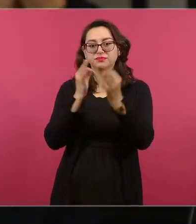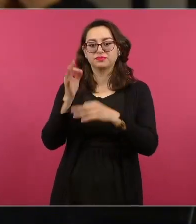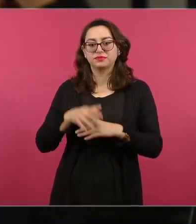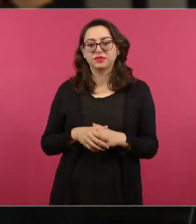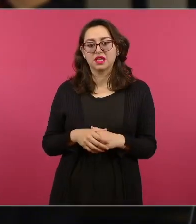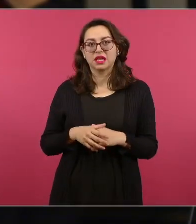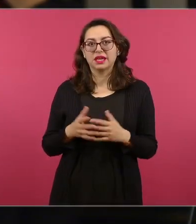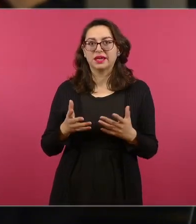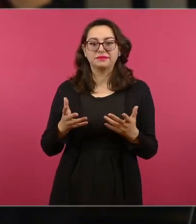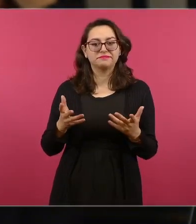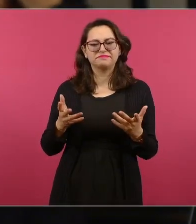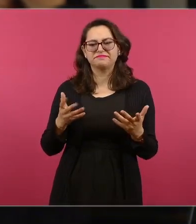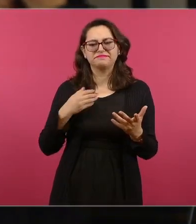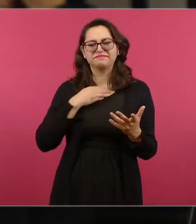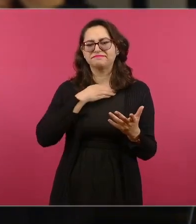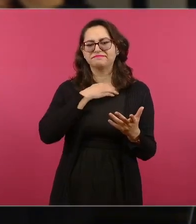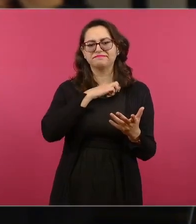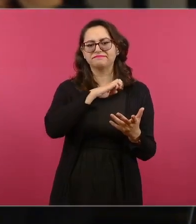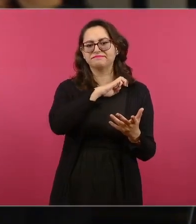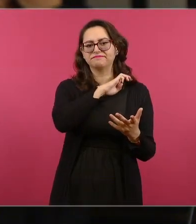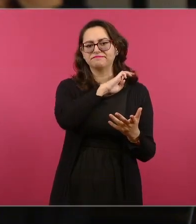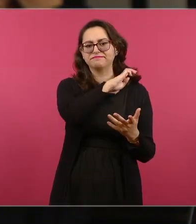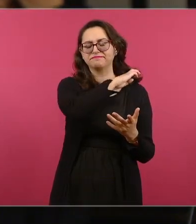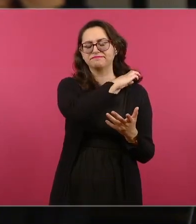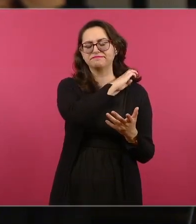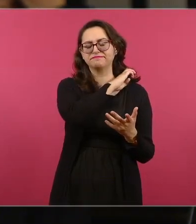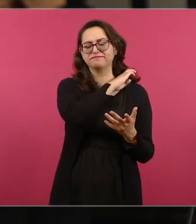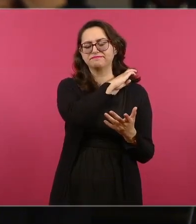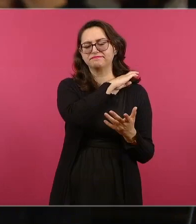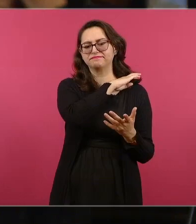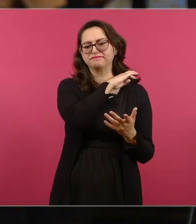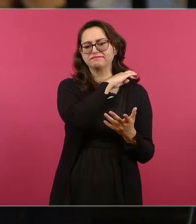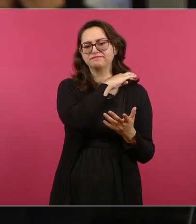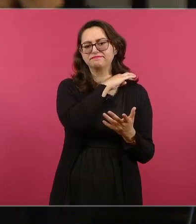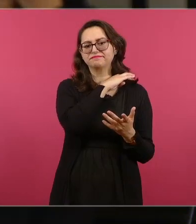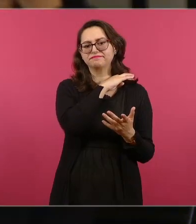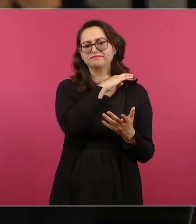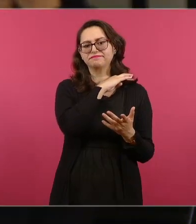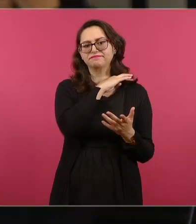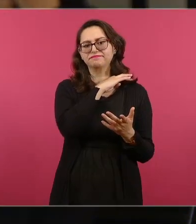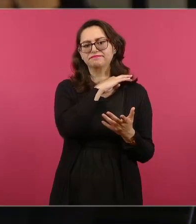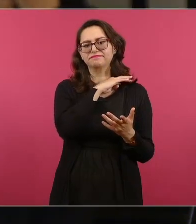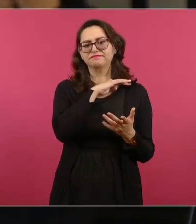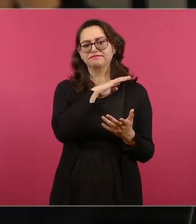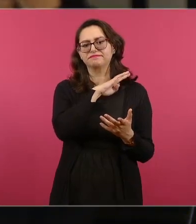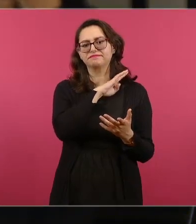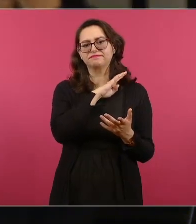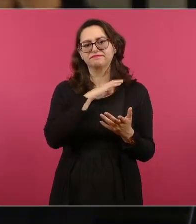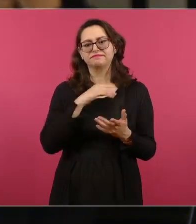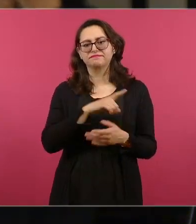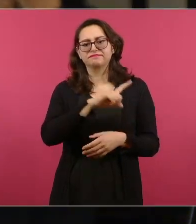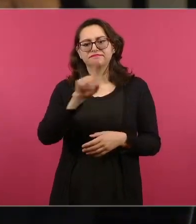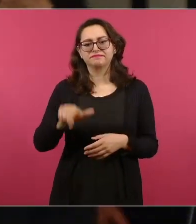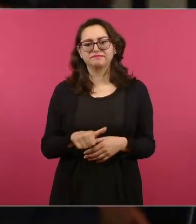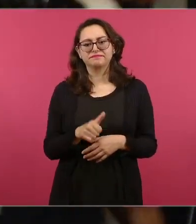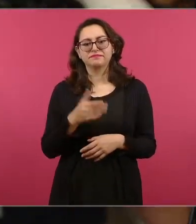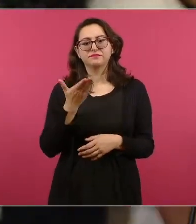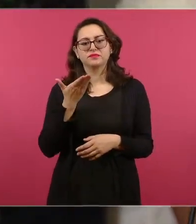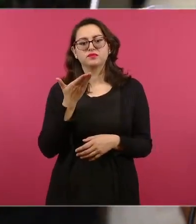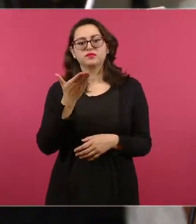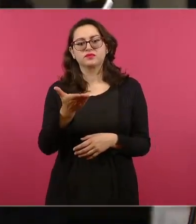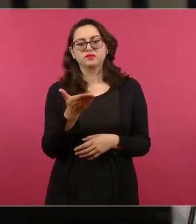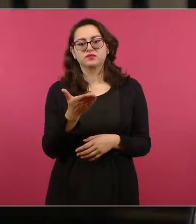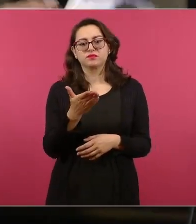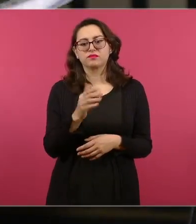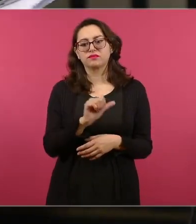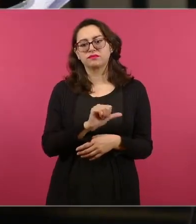manera. Desde, se fue a Mazatlán, se me quedó viendo Heriberto Feli, estaba ahí con… Se quedaba viendo así. Yo